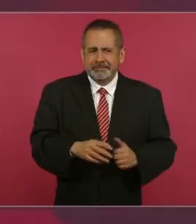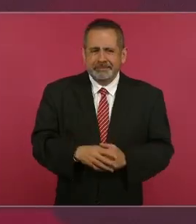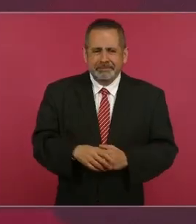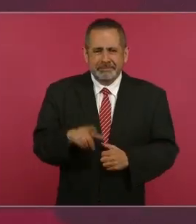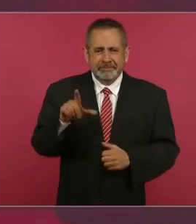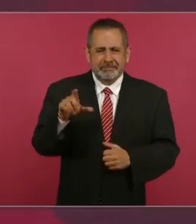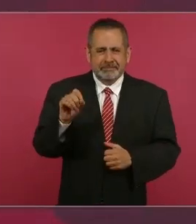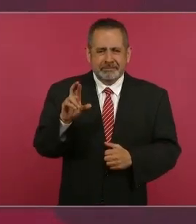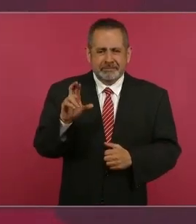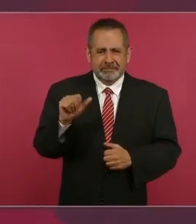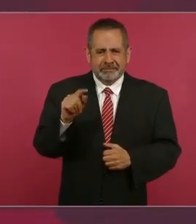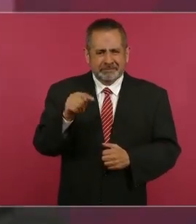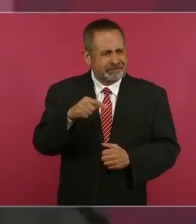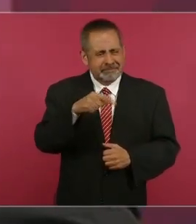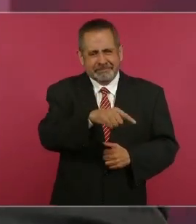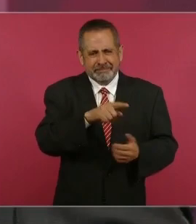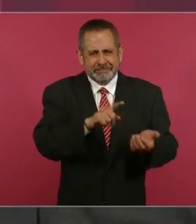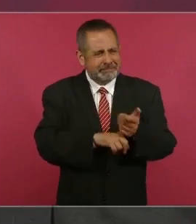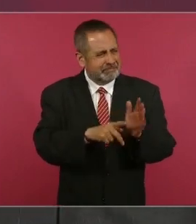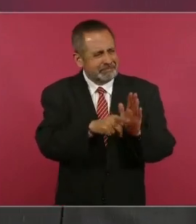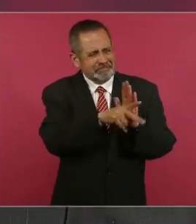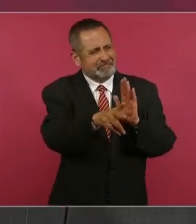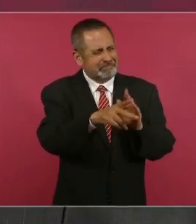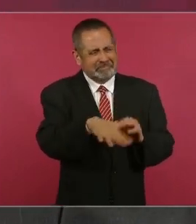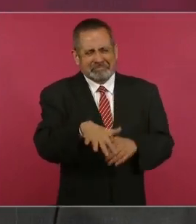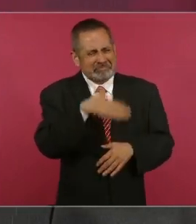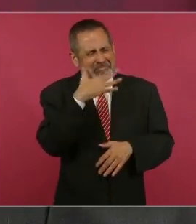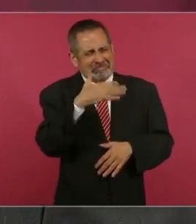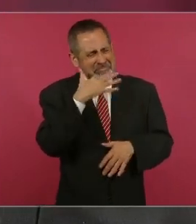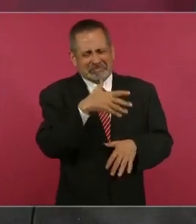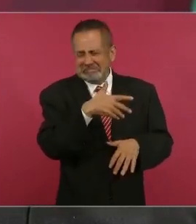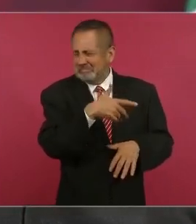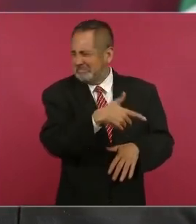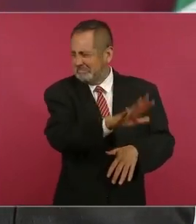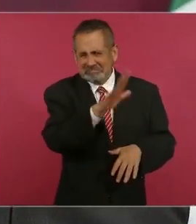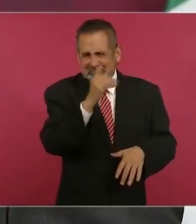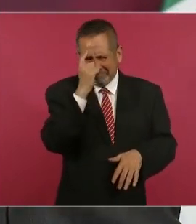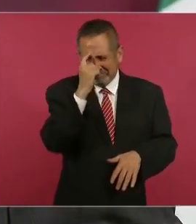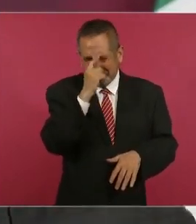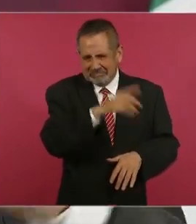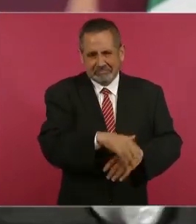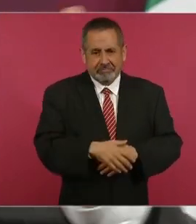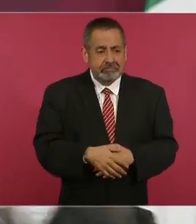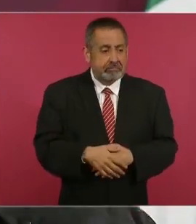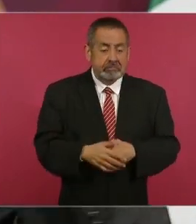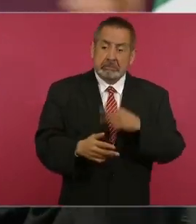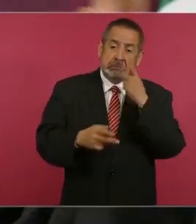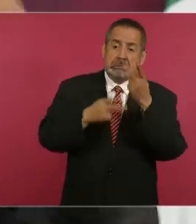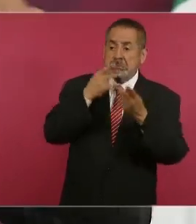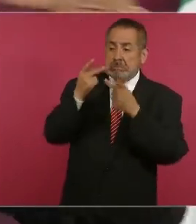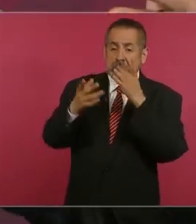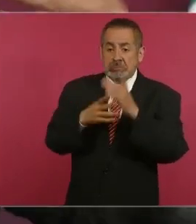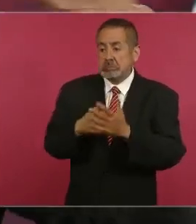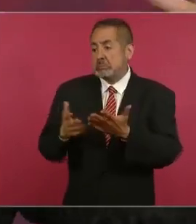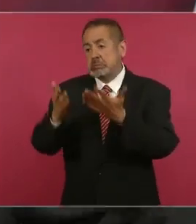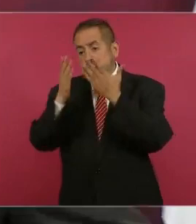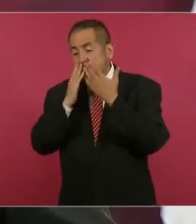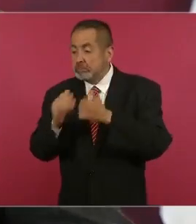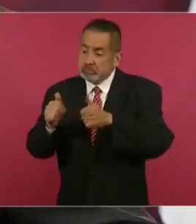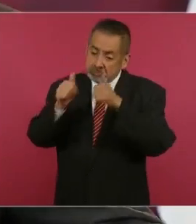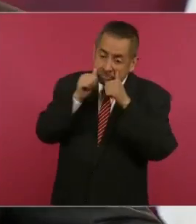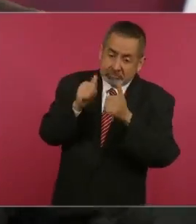Loret de Mola, este periodista corrupto, de que por falta de